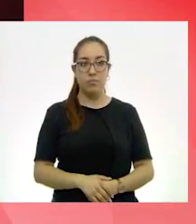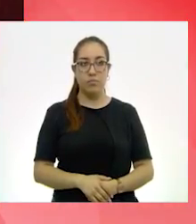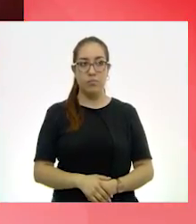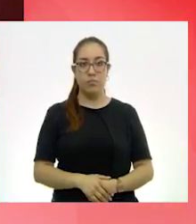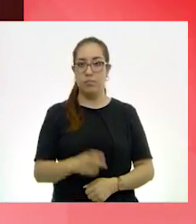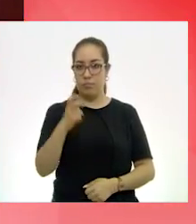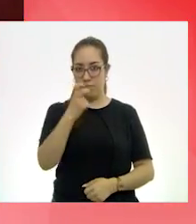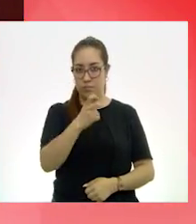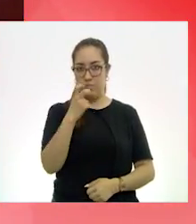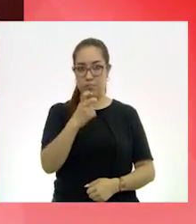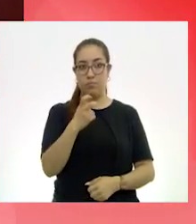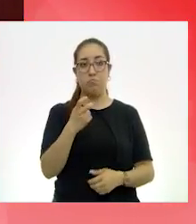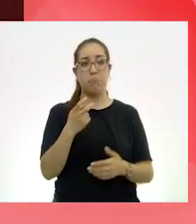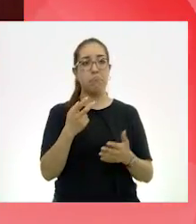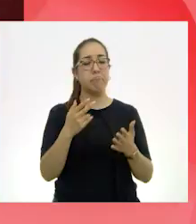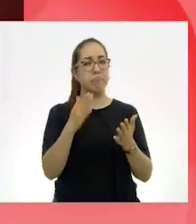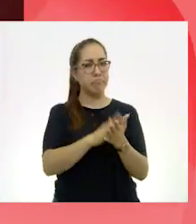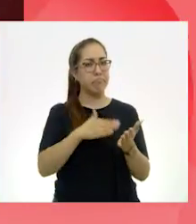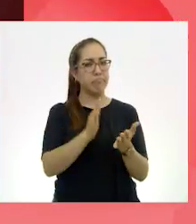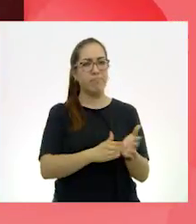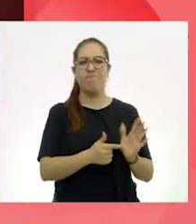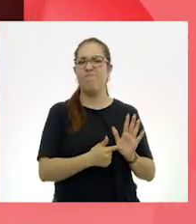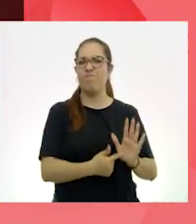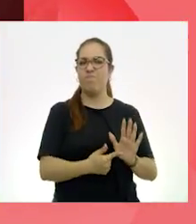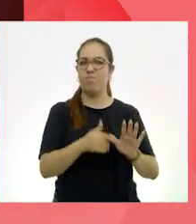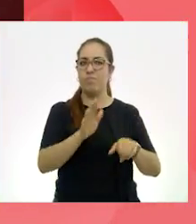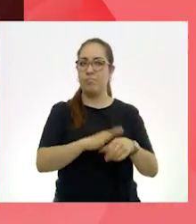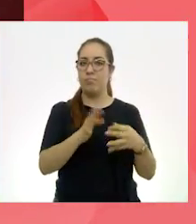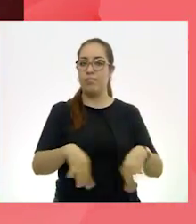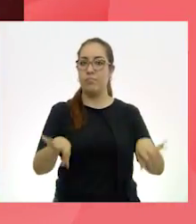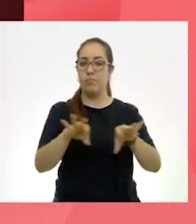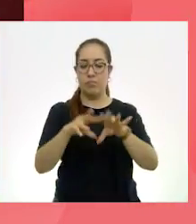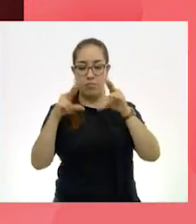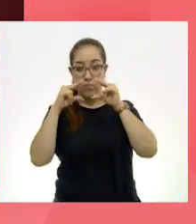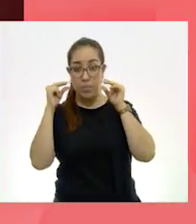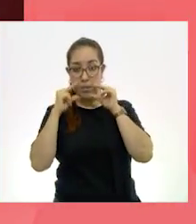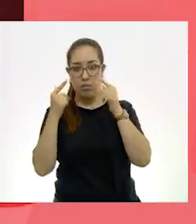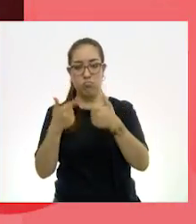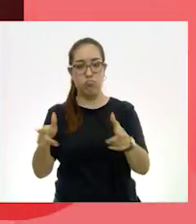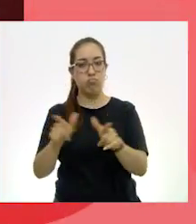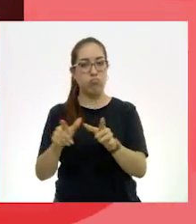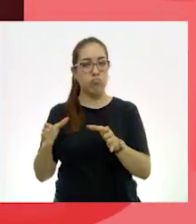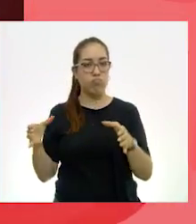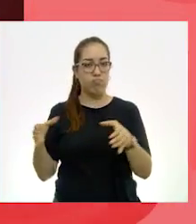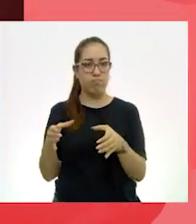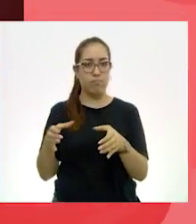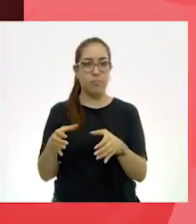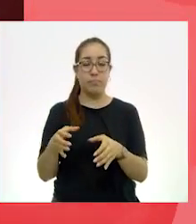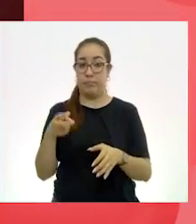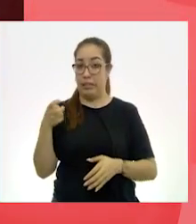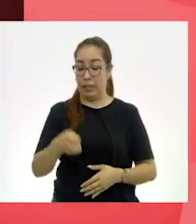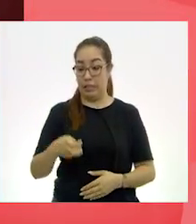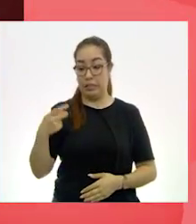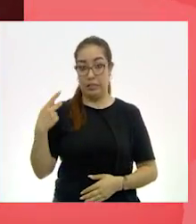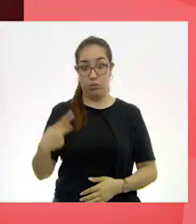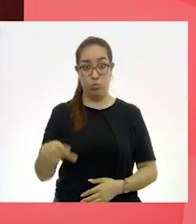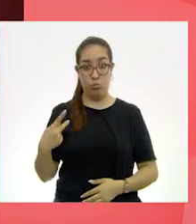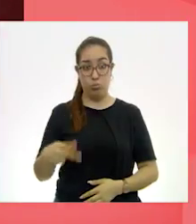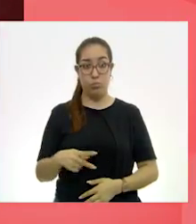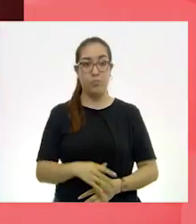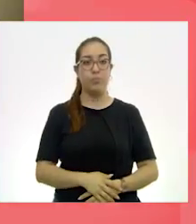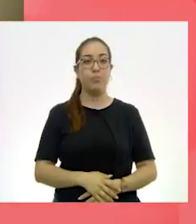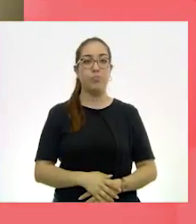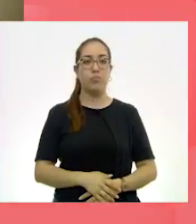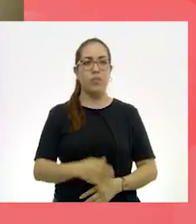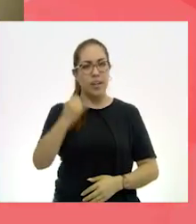Es el documento fundamental de los zapatistas. Es el documento que rigió la